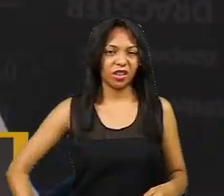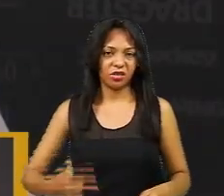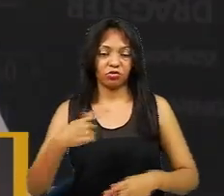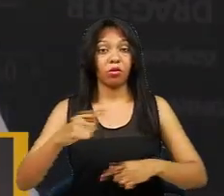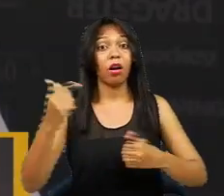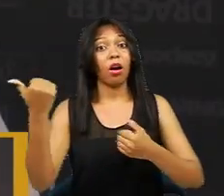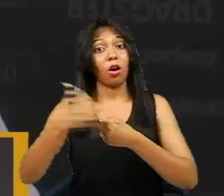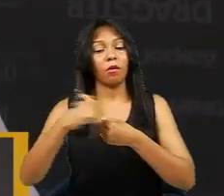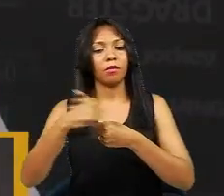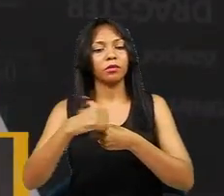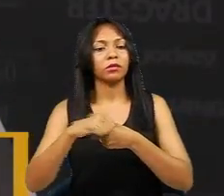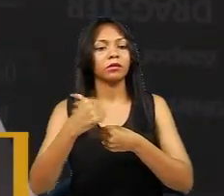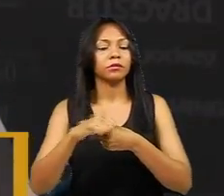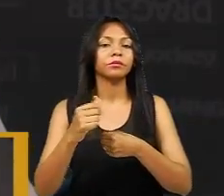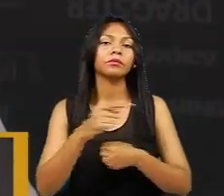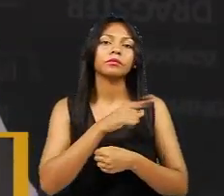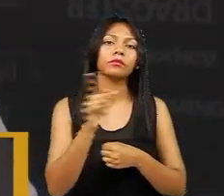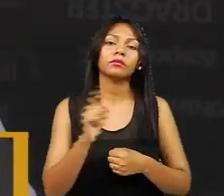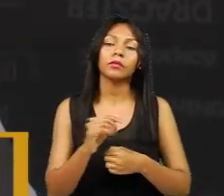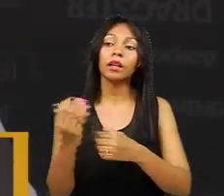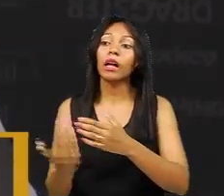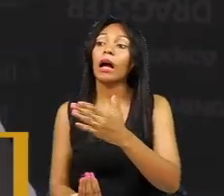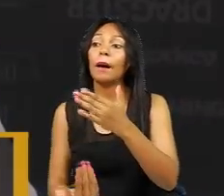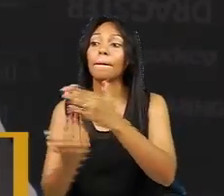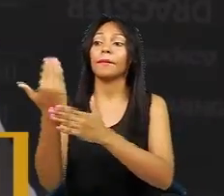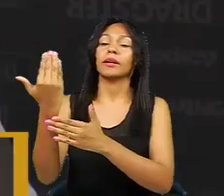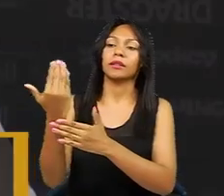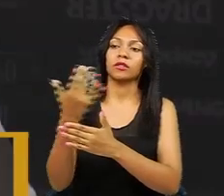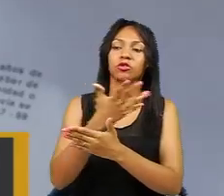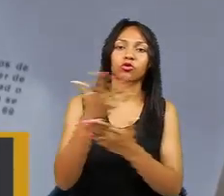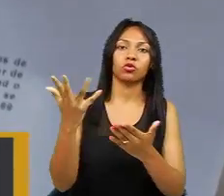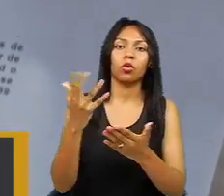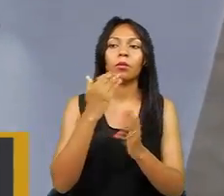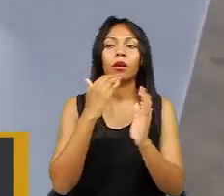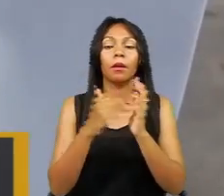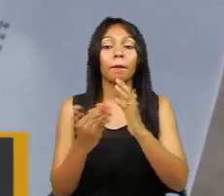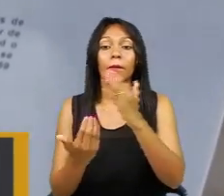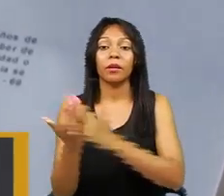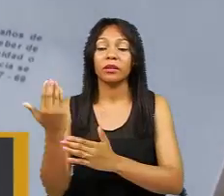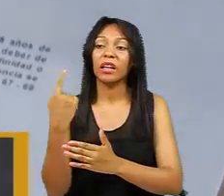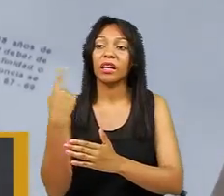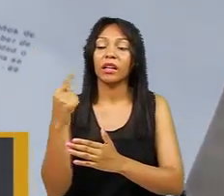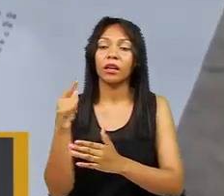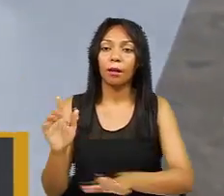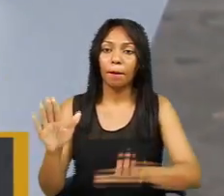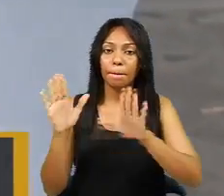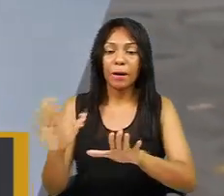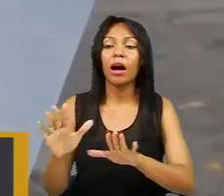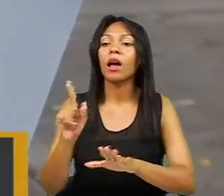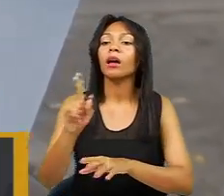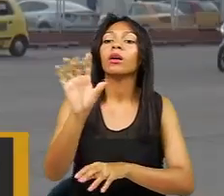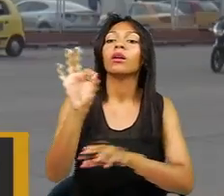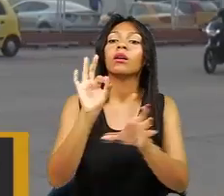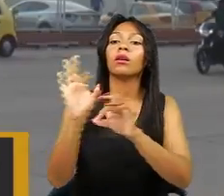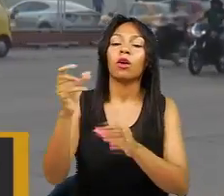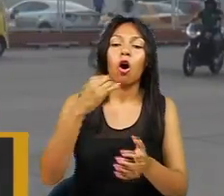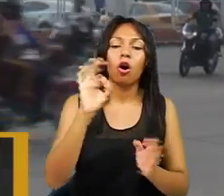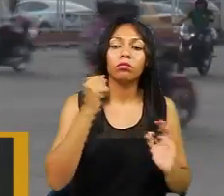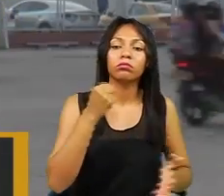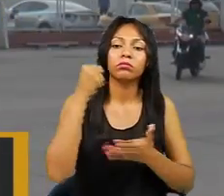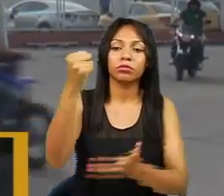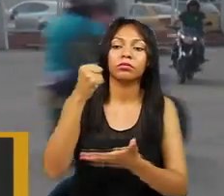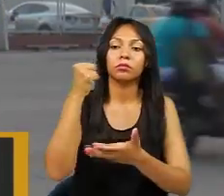las licitaciones que iban a iniciar, de congelar las licitaciones que ya estaban próximas pues a